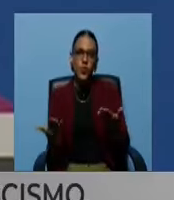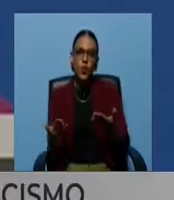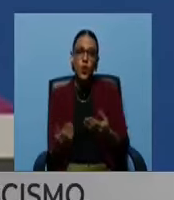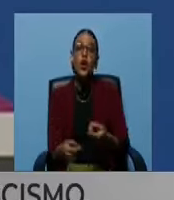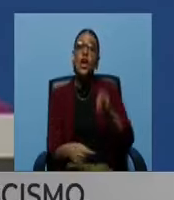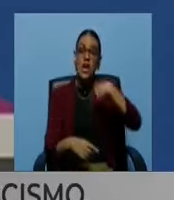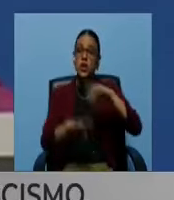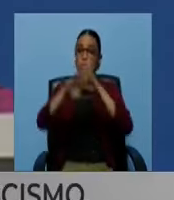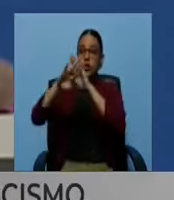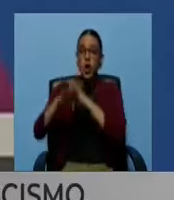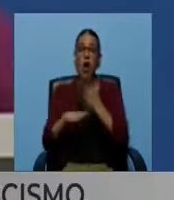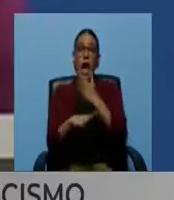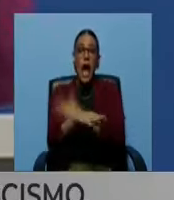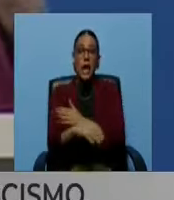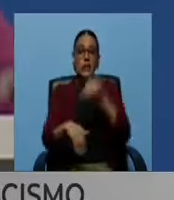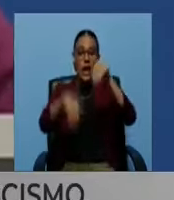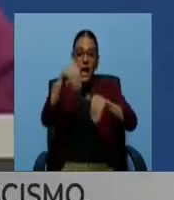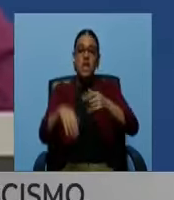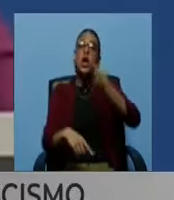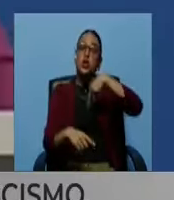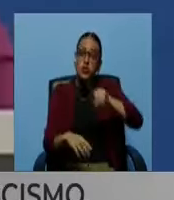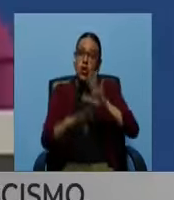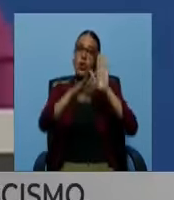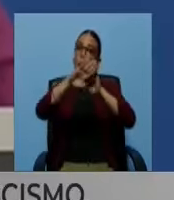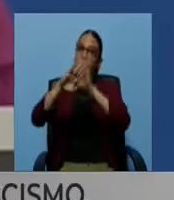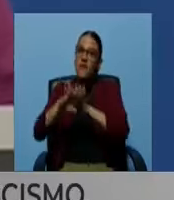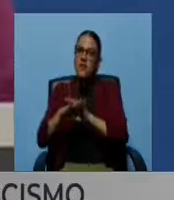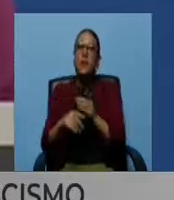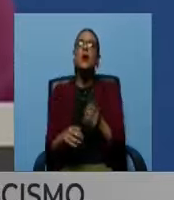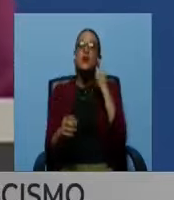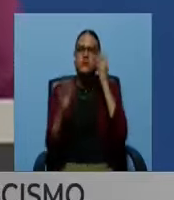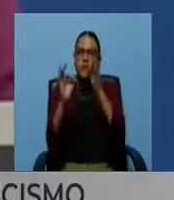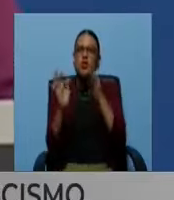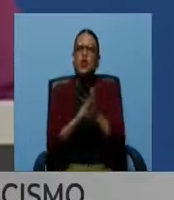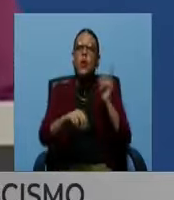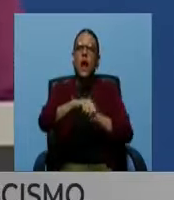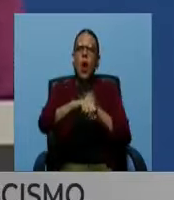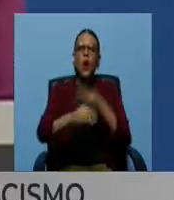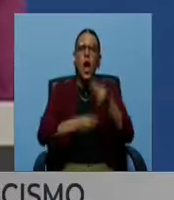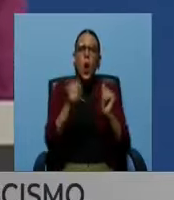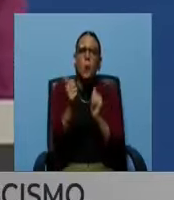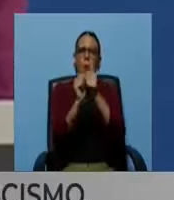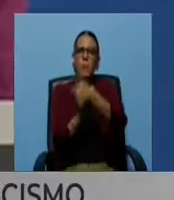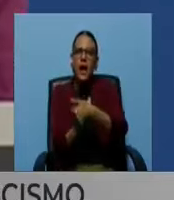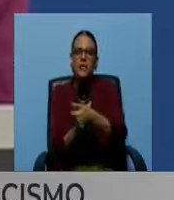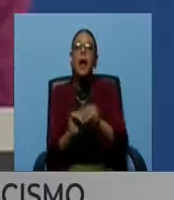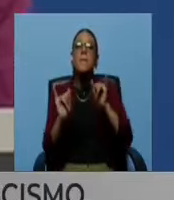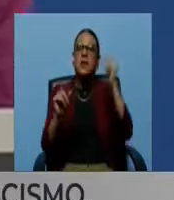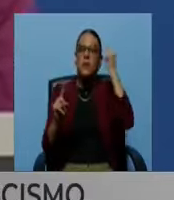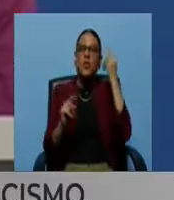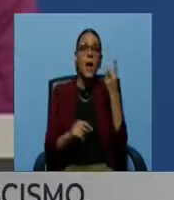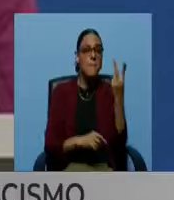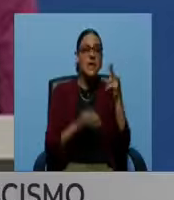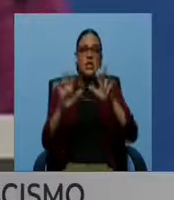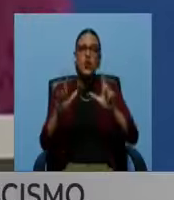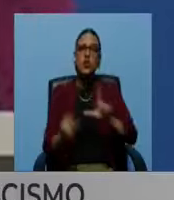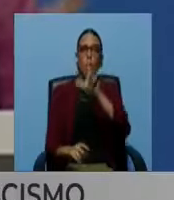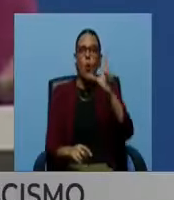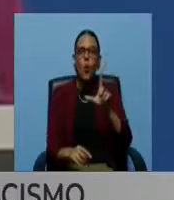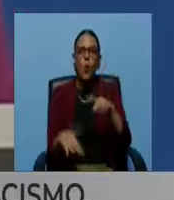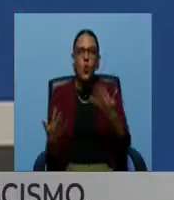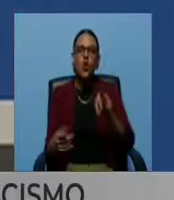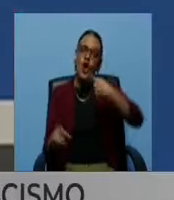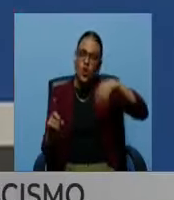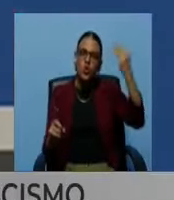elecciones y dijimos incluso las horas cómo se iba a ir pasando el 28 de julio, en